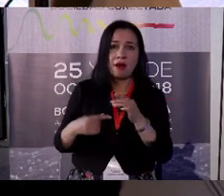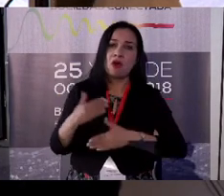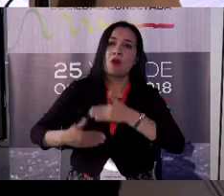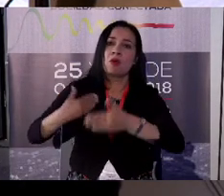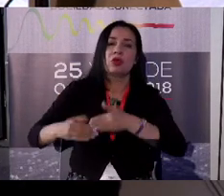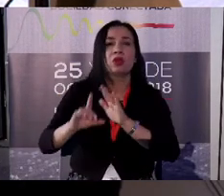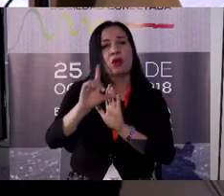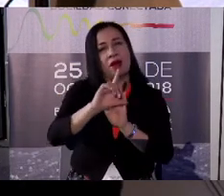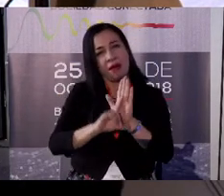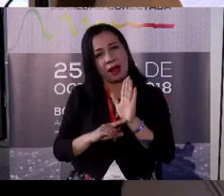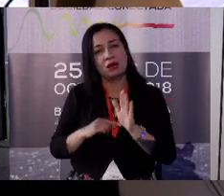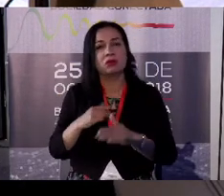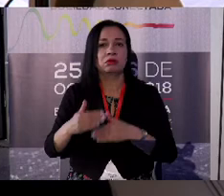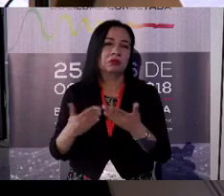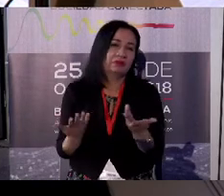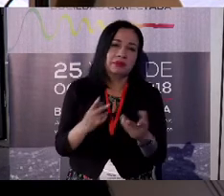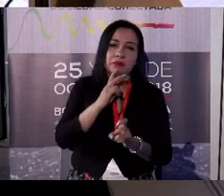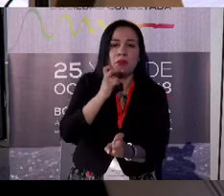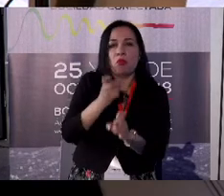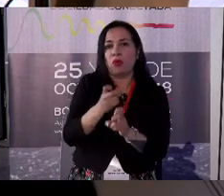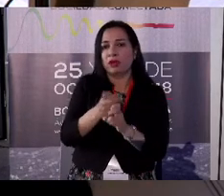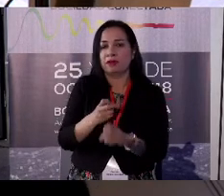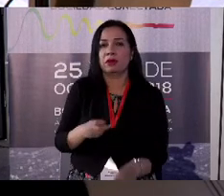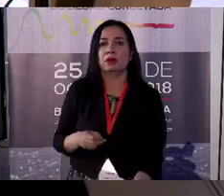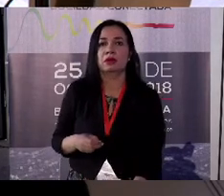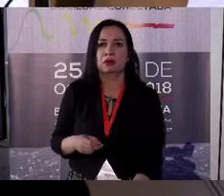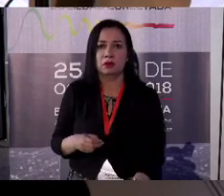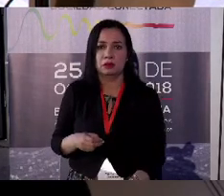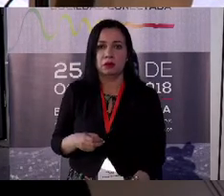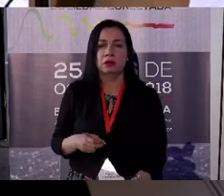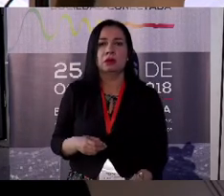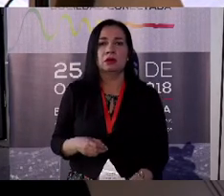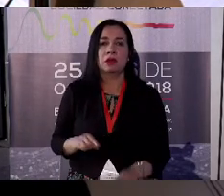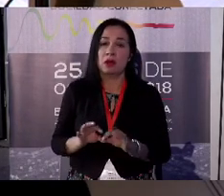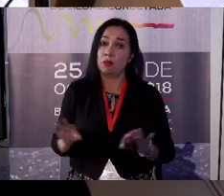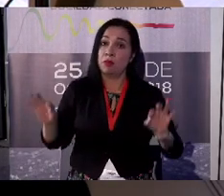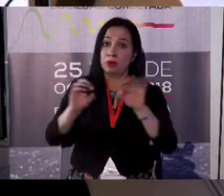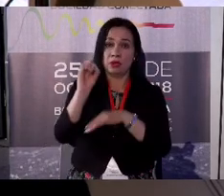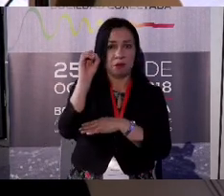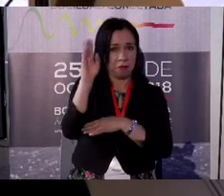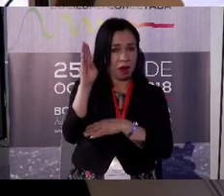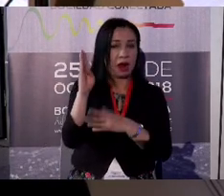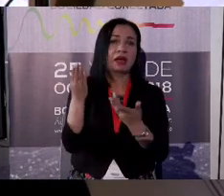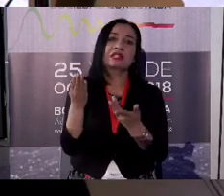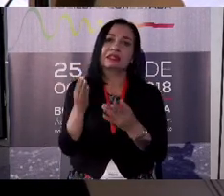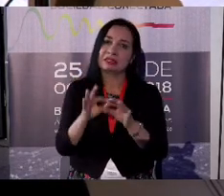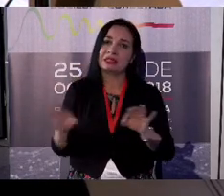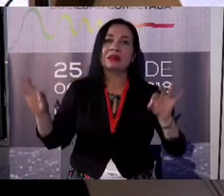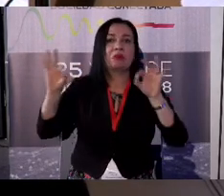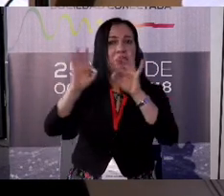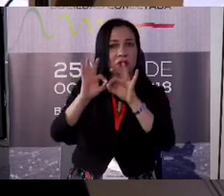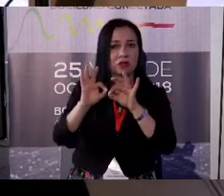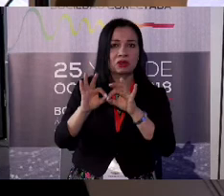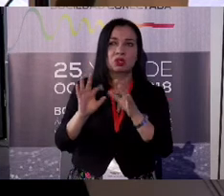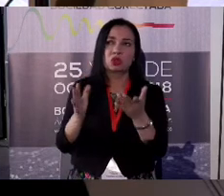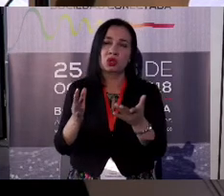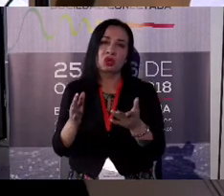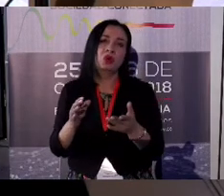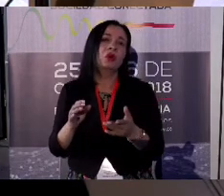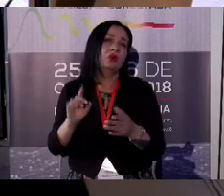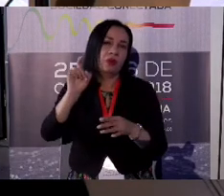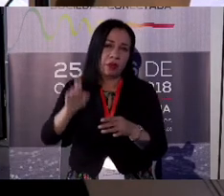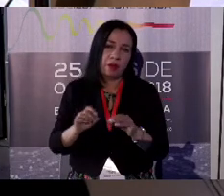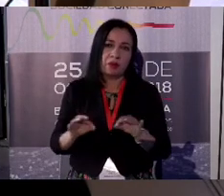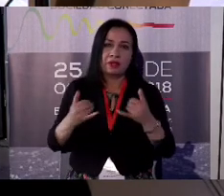legal, realmente resulta muy engorroso. Obviamente el backhaul va a ser fundamental, tener fibra y que las antenas estén conectadas vía fibra va a ser